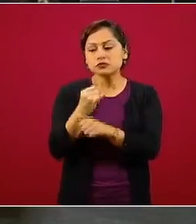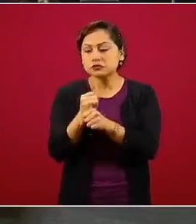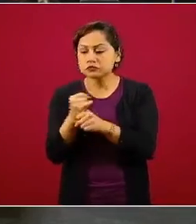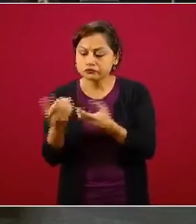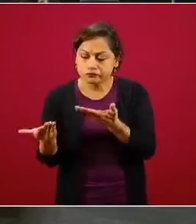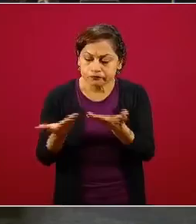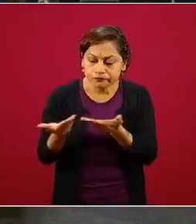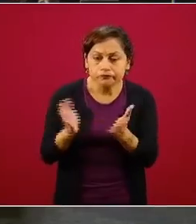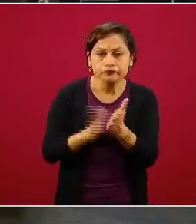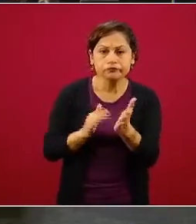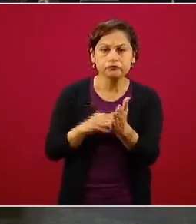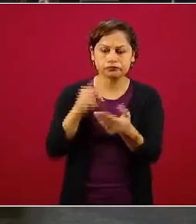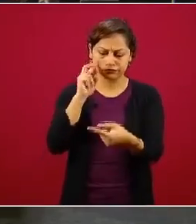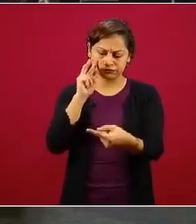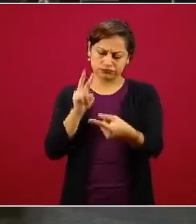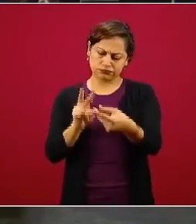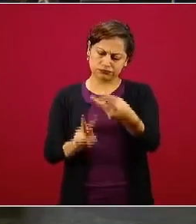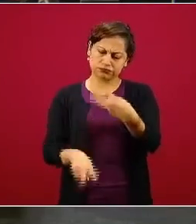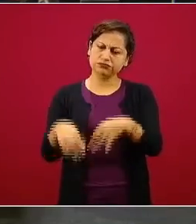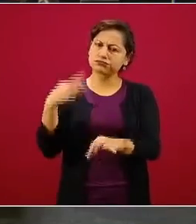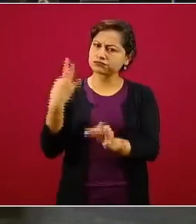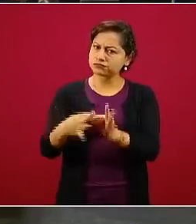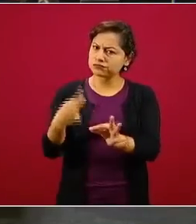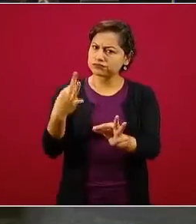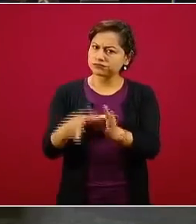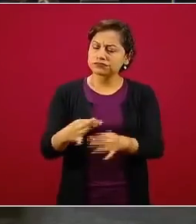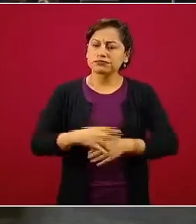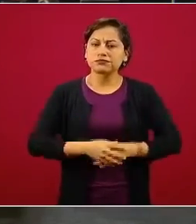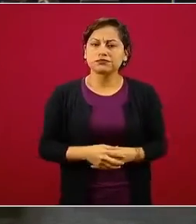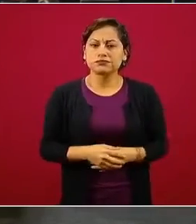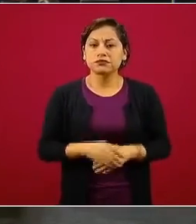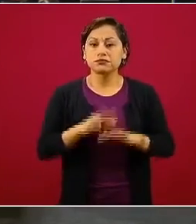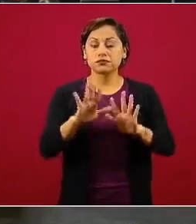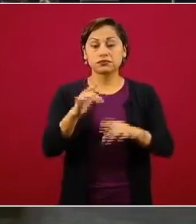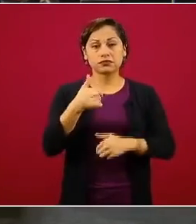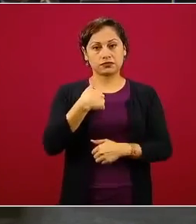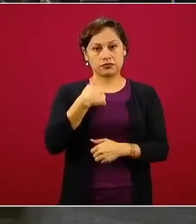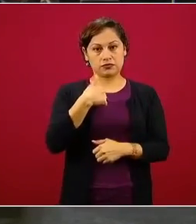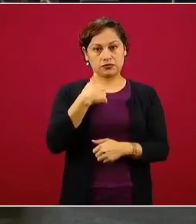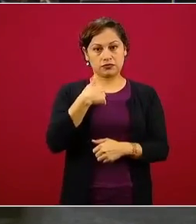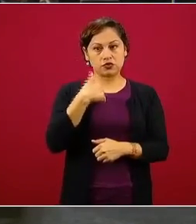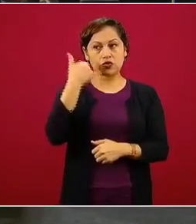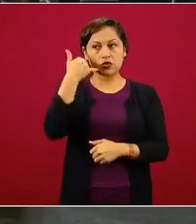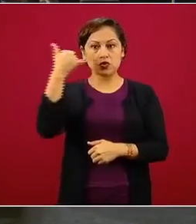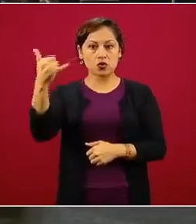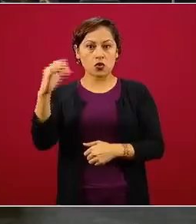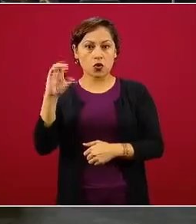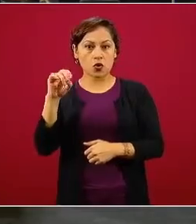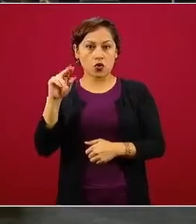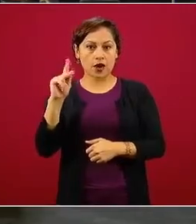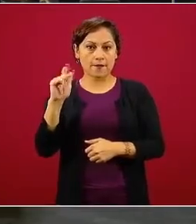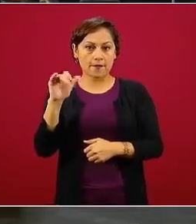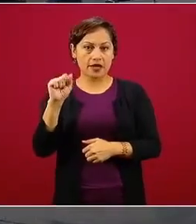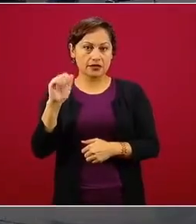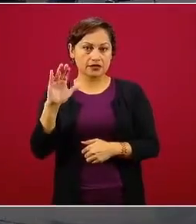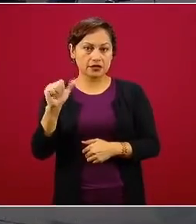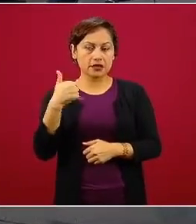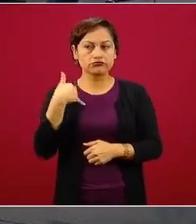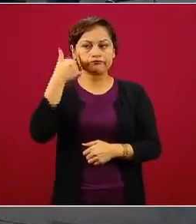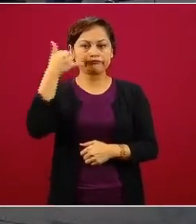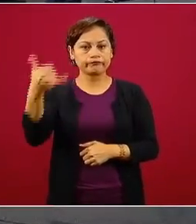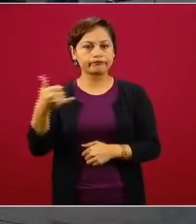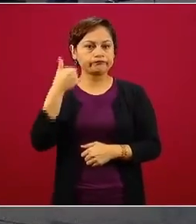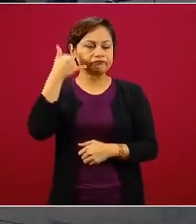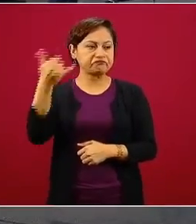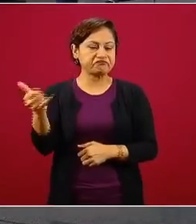sus documentos están en regla. Traté de comunicarme con Conapesca, no me han contestado, ya